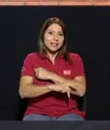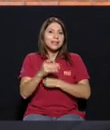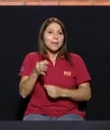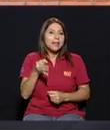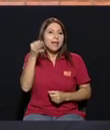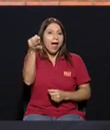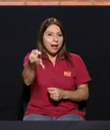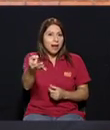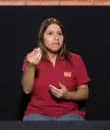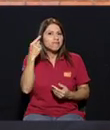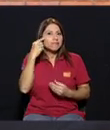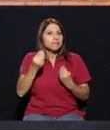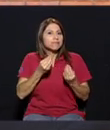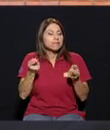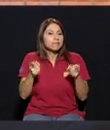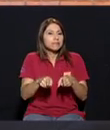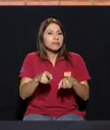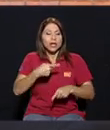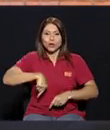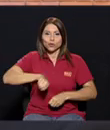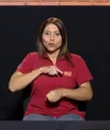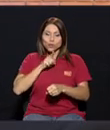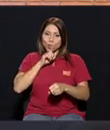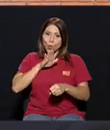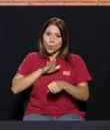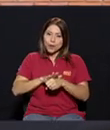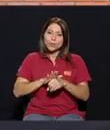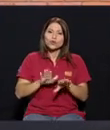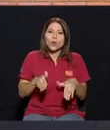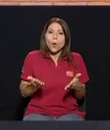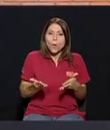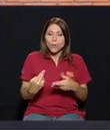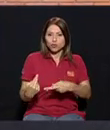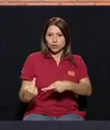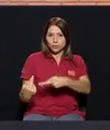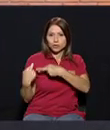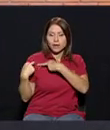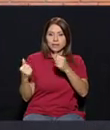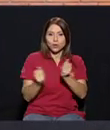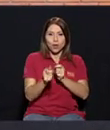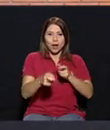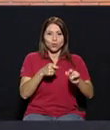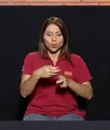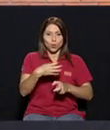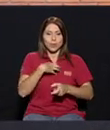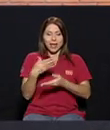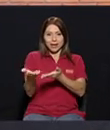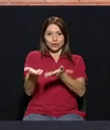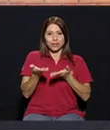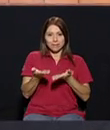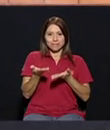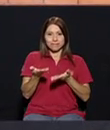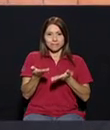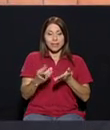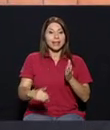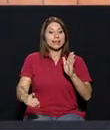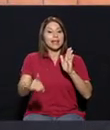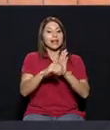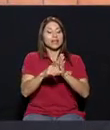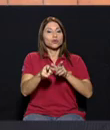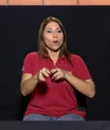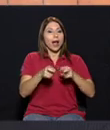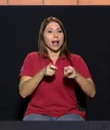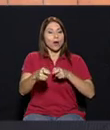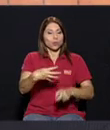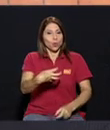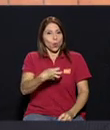el país de mañana. Y nosotros lo cumplimos justamente siendo muy responsables con esa autonomía que nos dan. El derecho